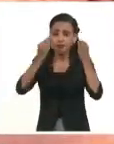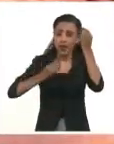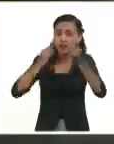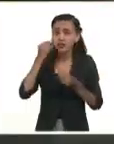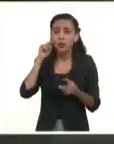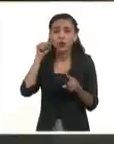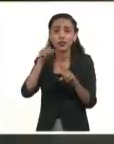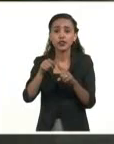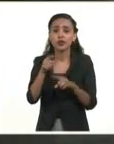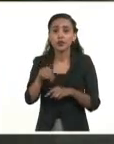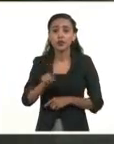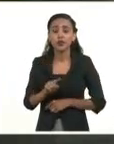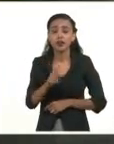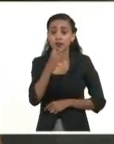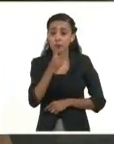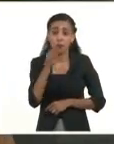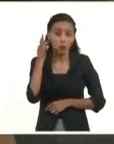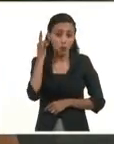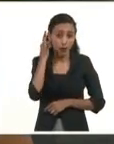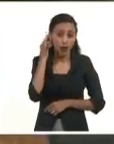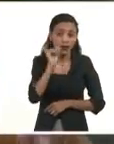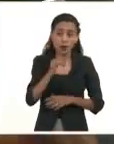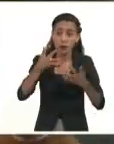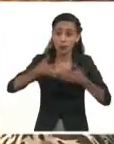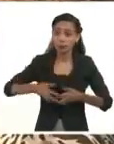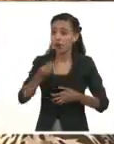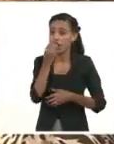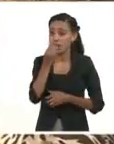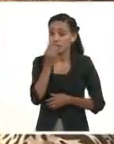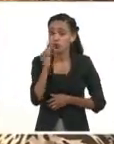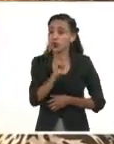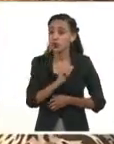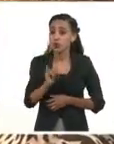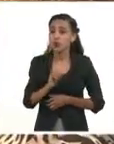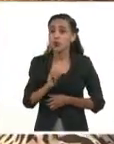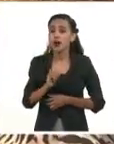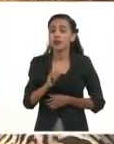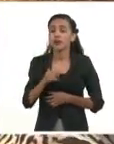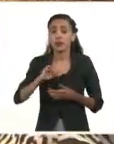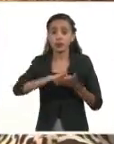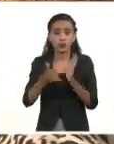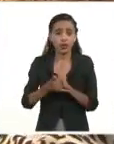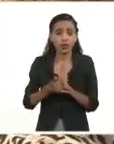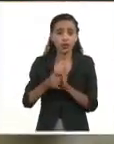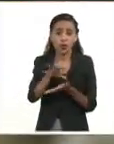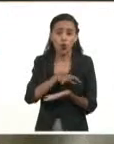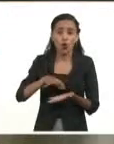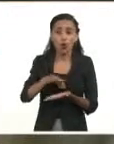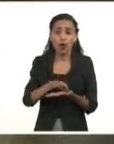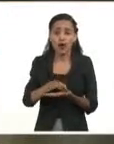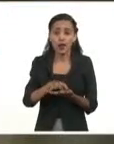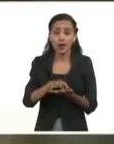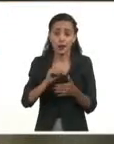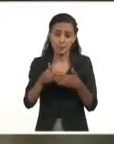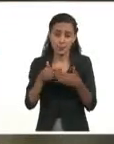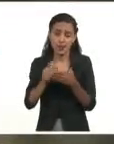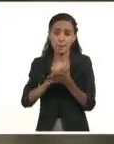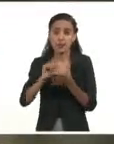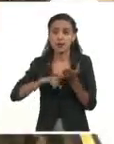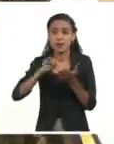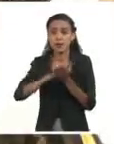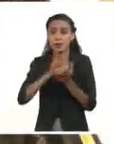obstáculos que enfrentan mujeres productoras de alimentos y directivas de proyectos locales y mipymes cientos de historias